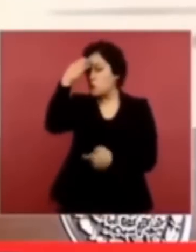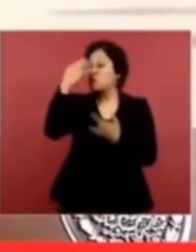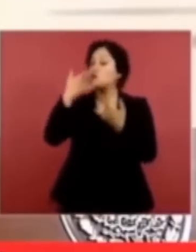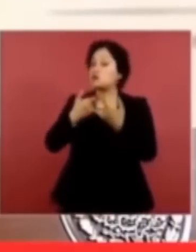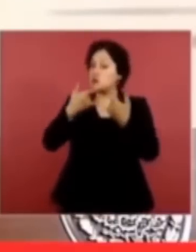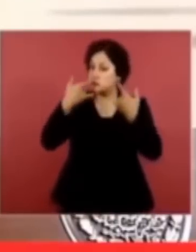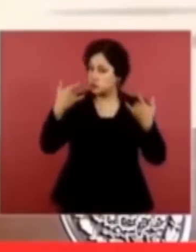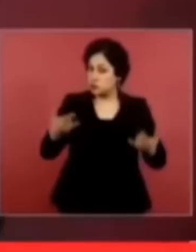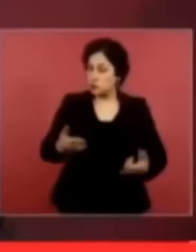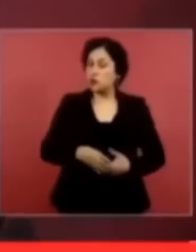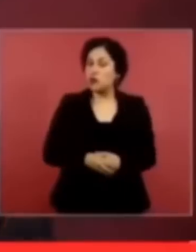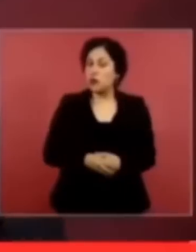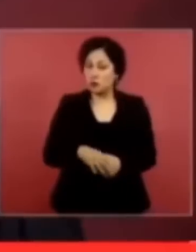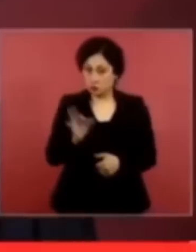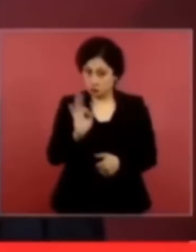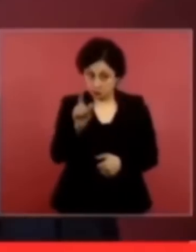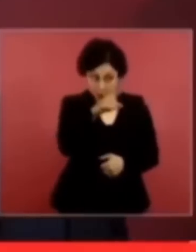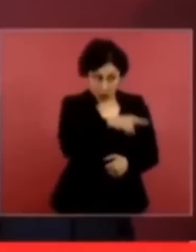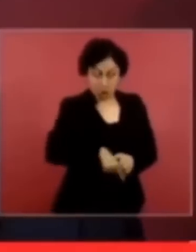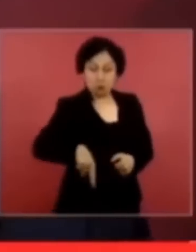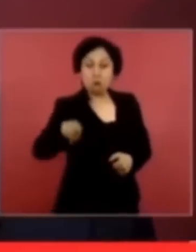recordarla en breve.